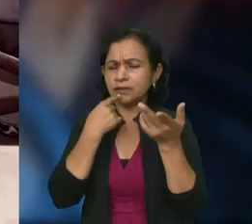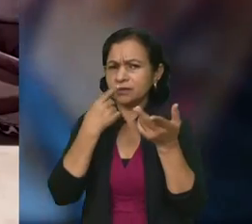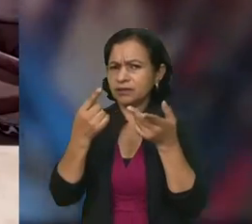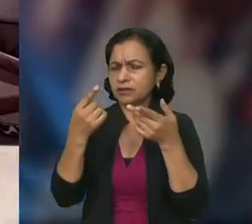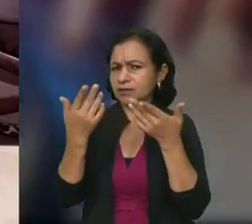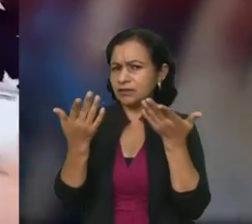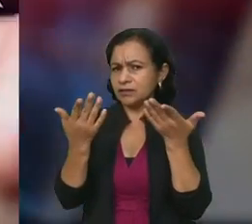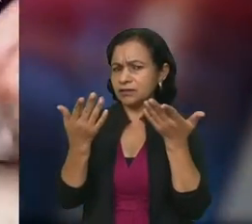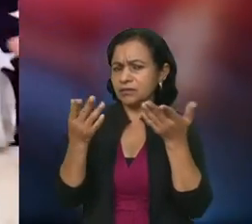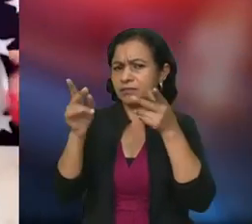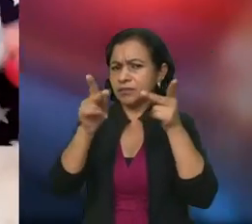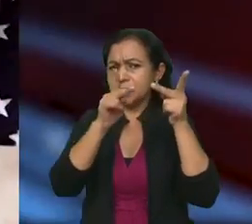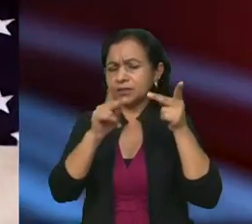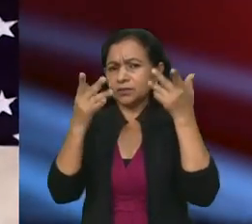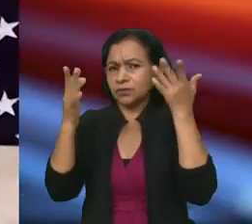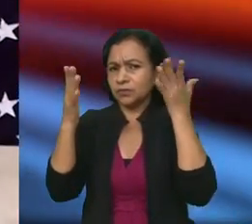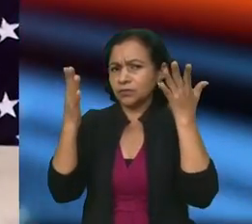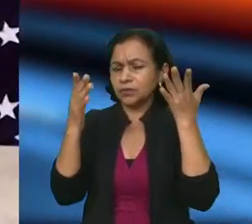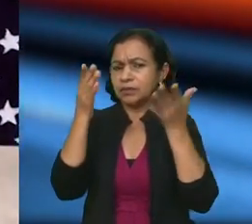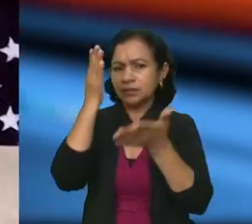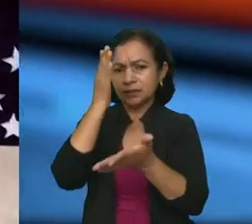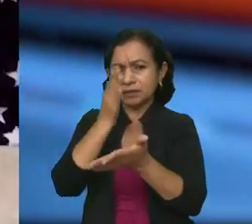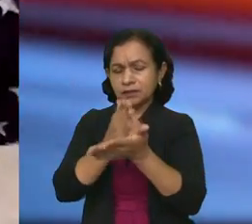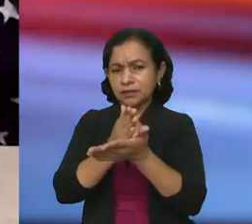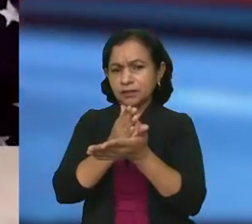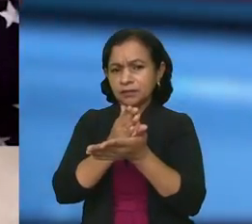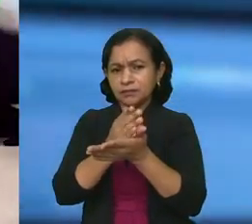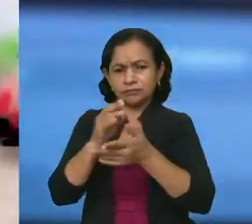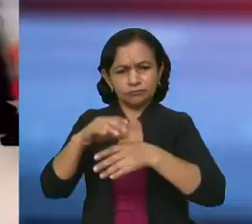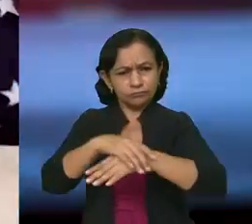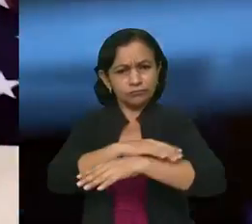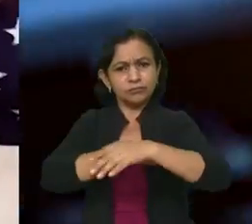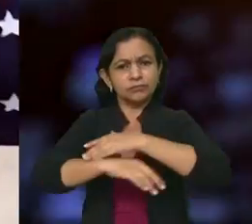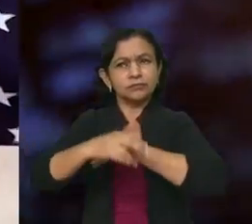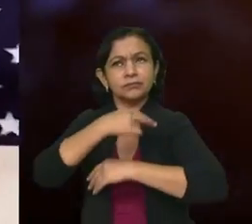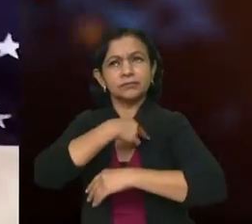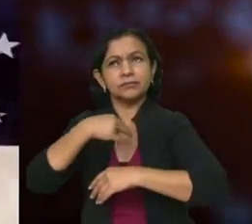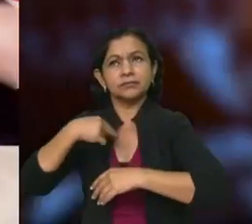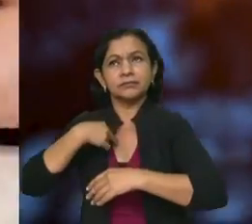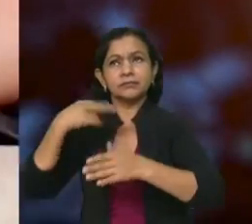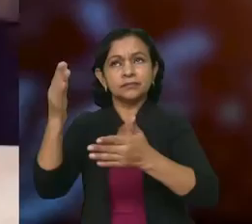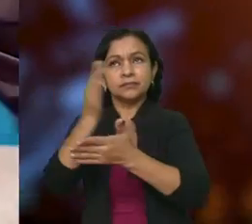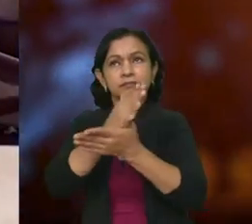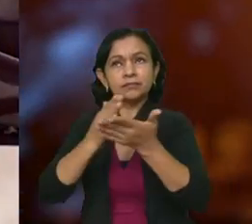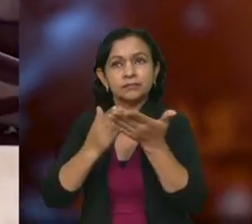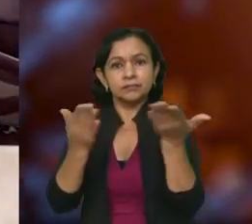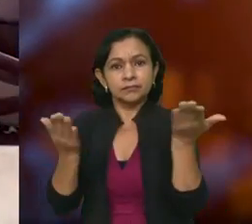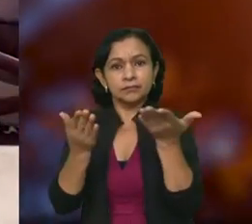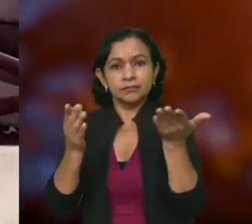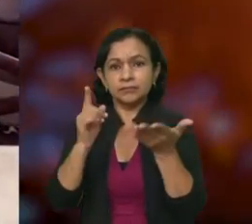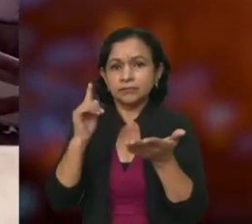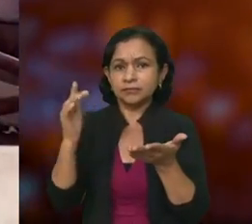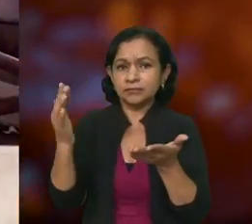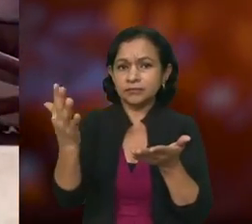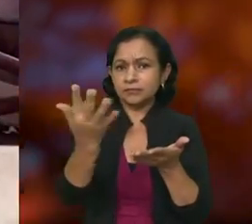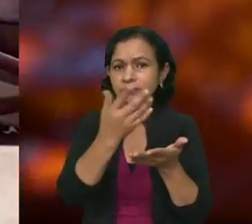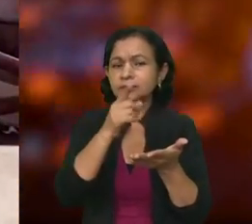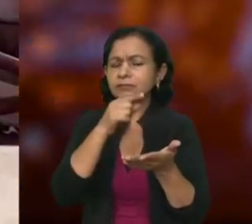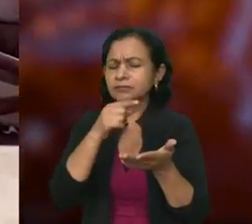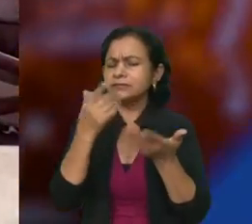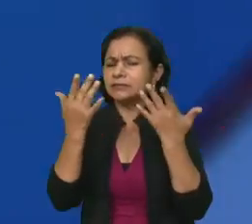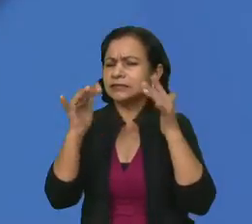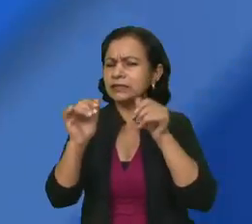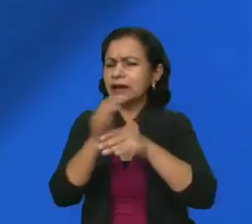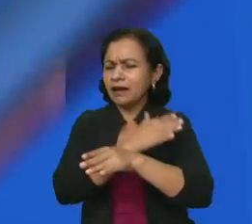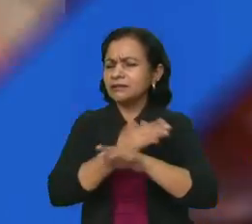pues internautas aplauden su decidida, pronta y valiente reacción, aunque algunos cuestionan que todo estaba en realidad